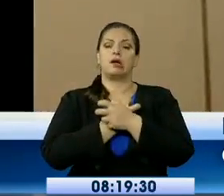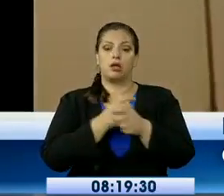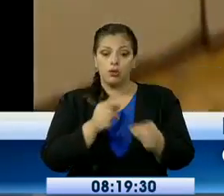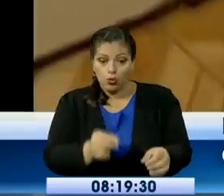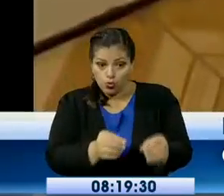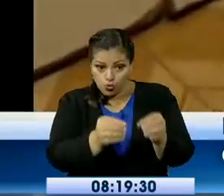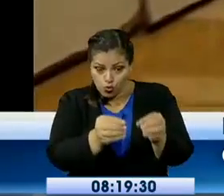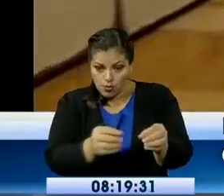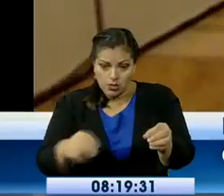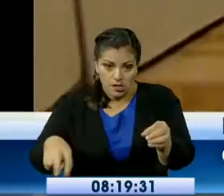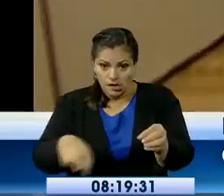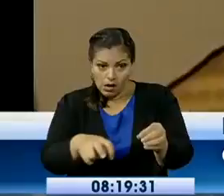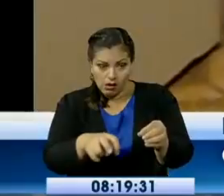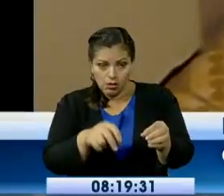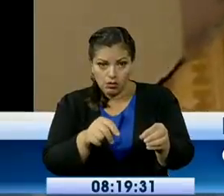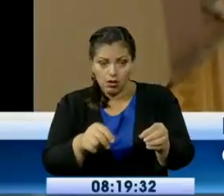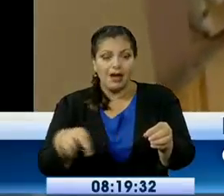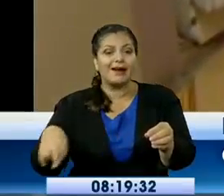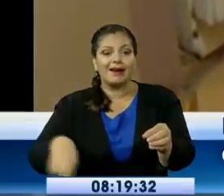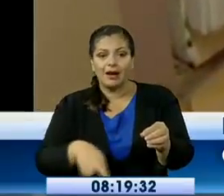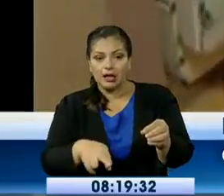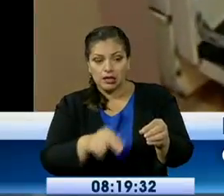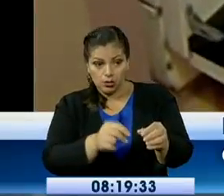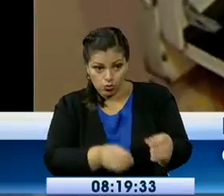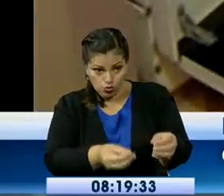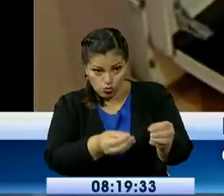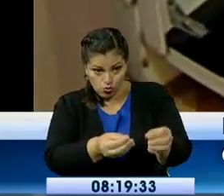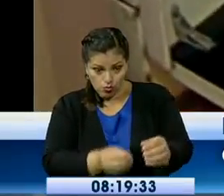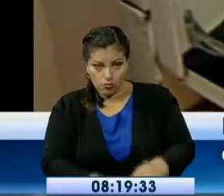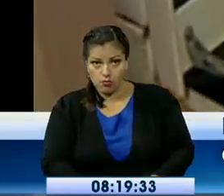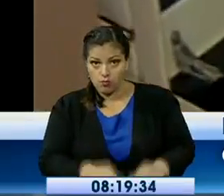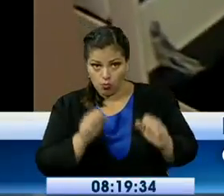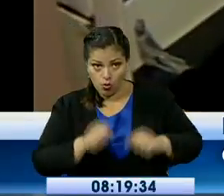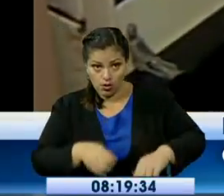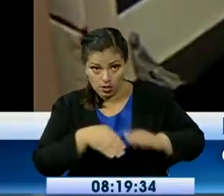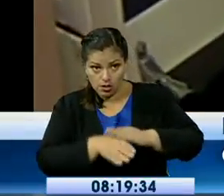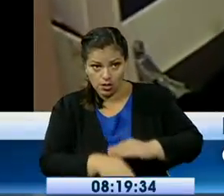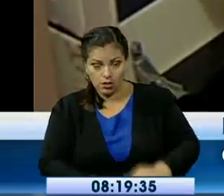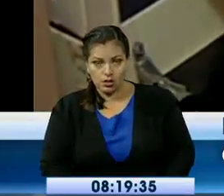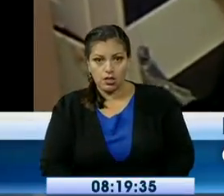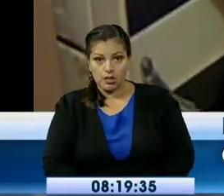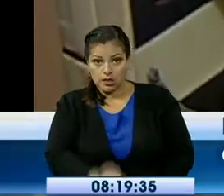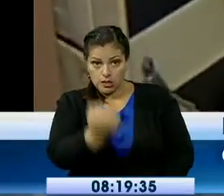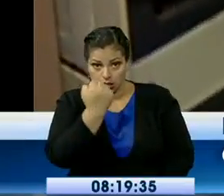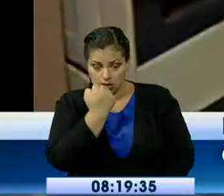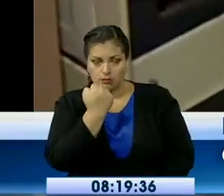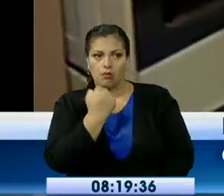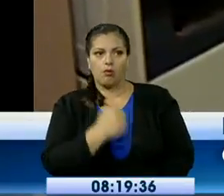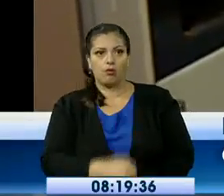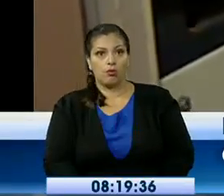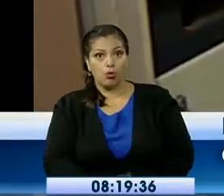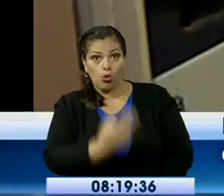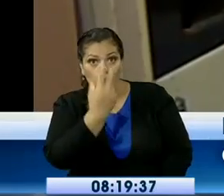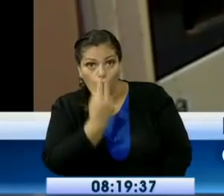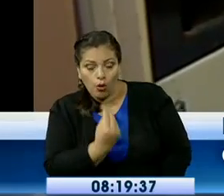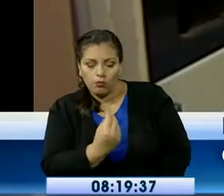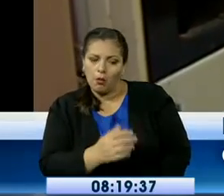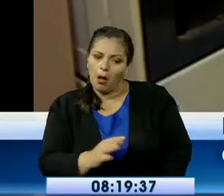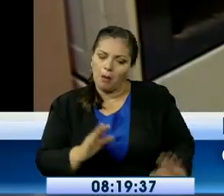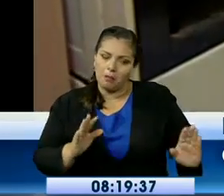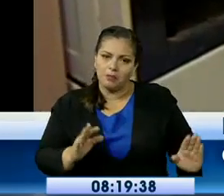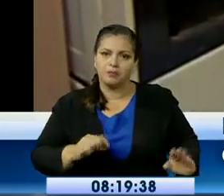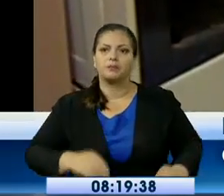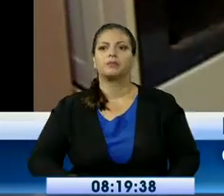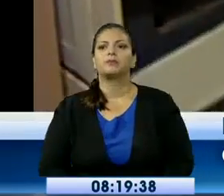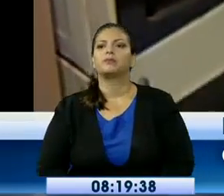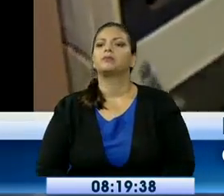los propietarios, son unos pocos pero existen, avenidas, calles, son 32 manzanas que vamos a beneficiar. Esto es darle